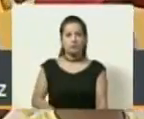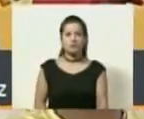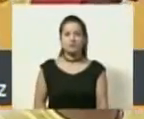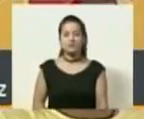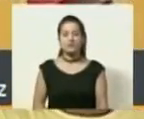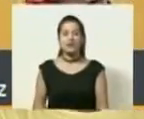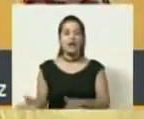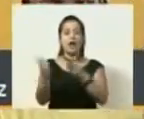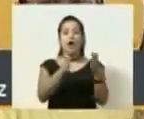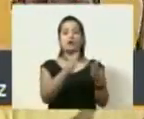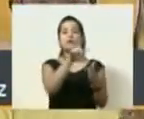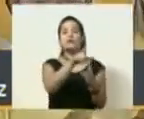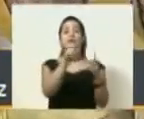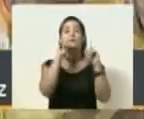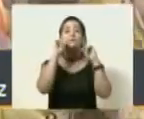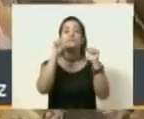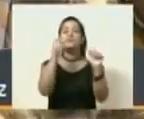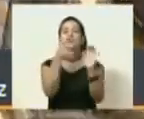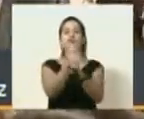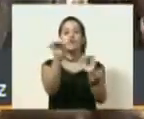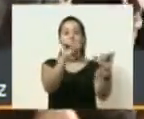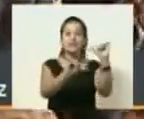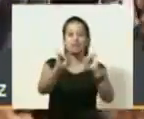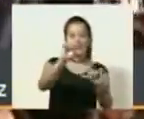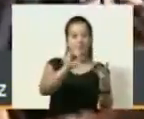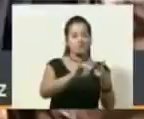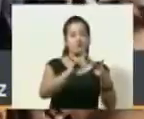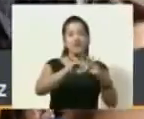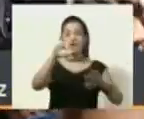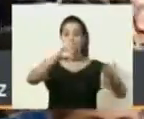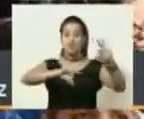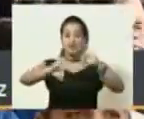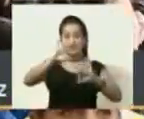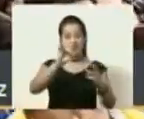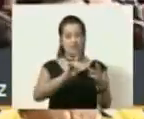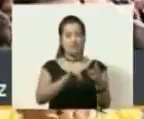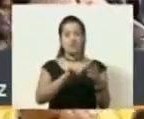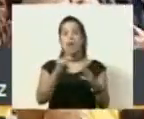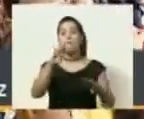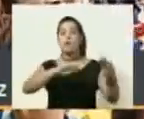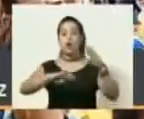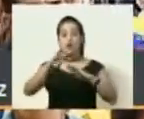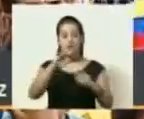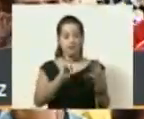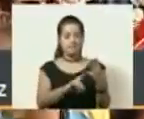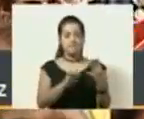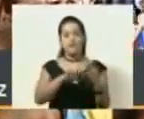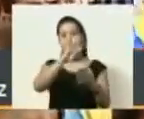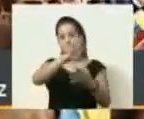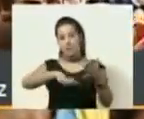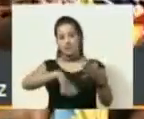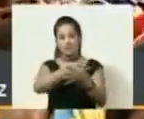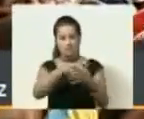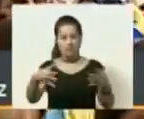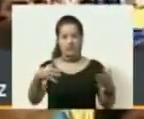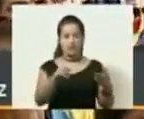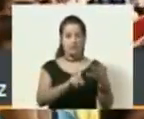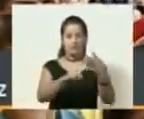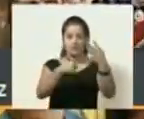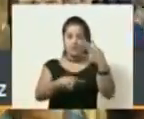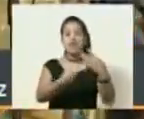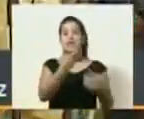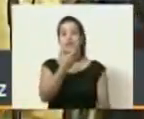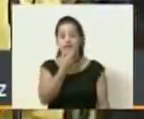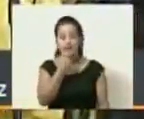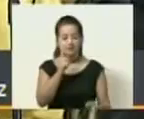Especialistas en química, física, biología, matemática, inglés y